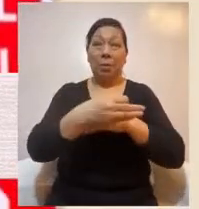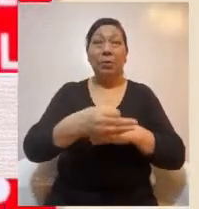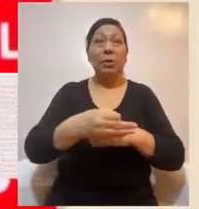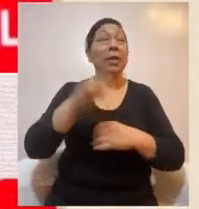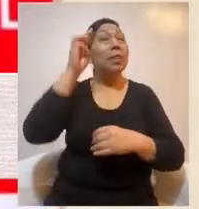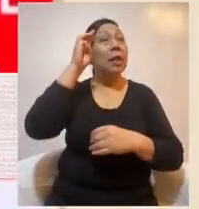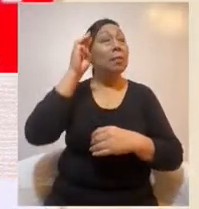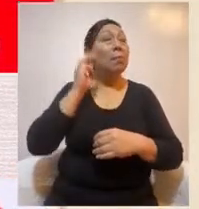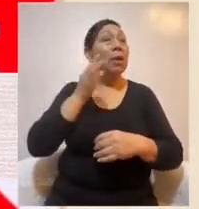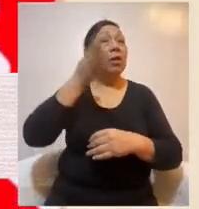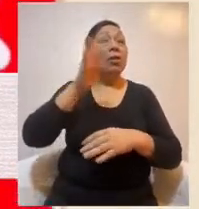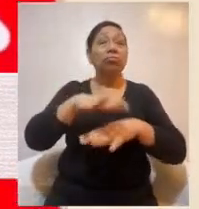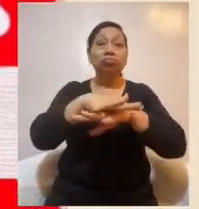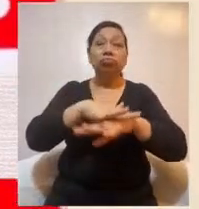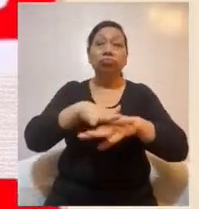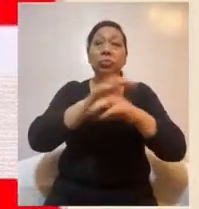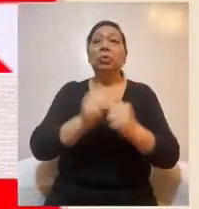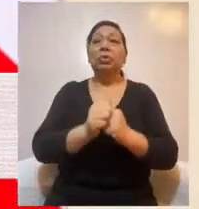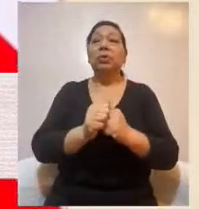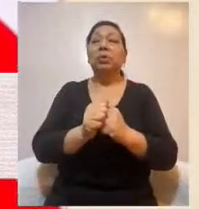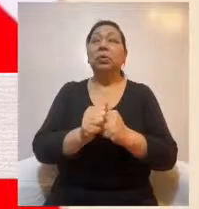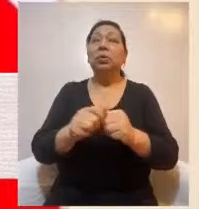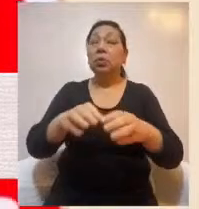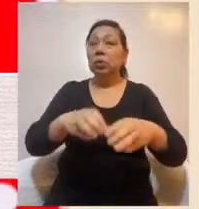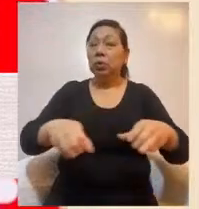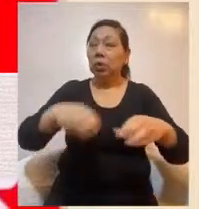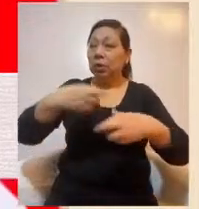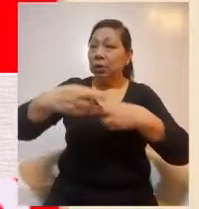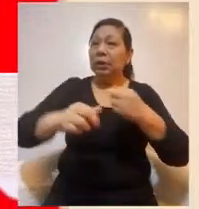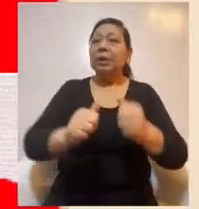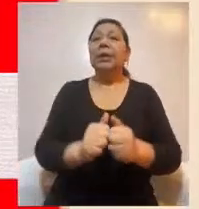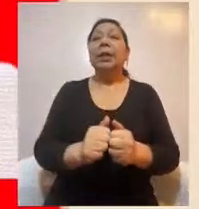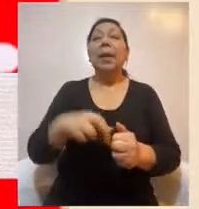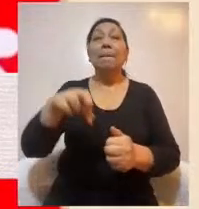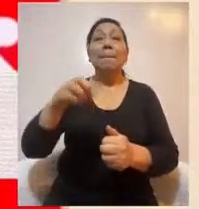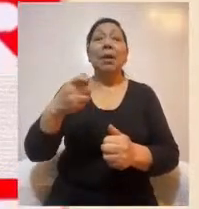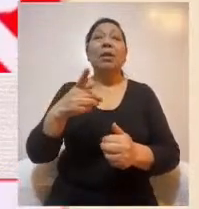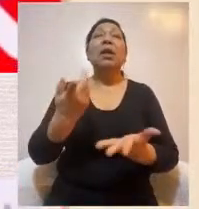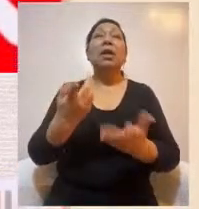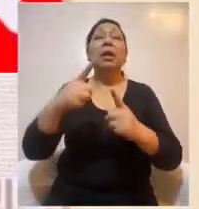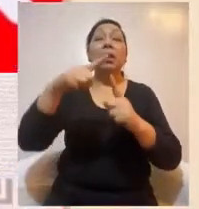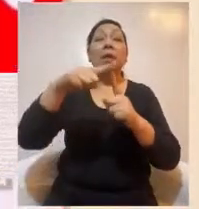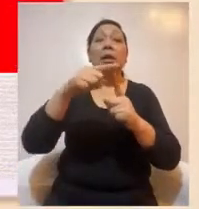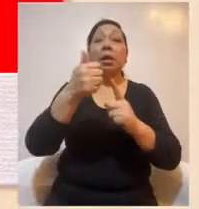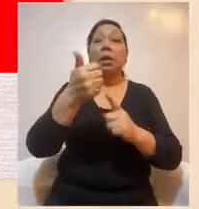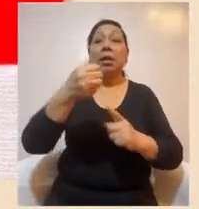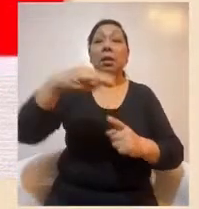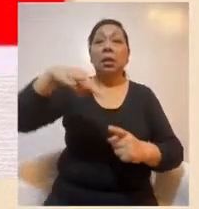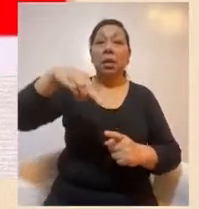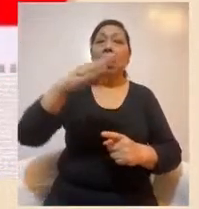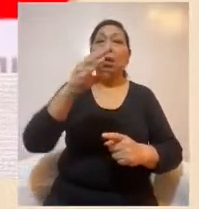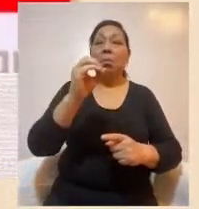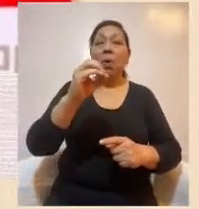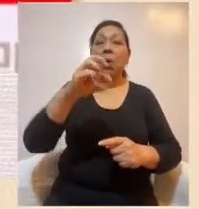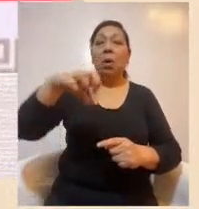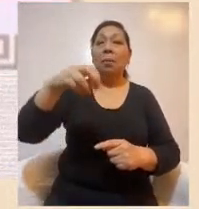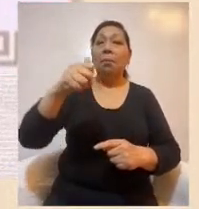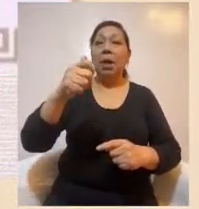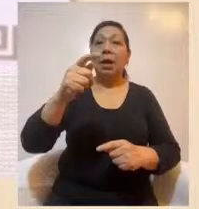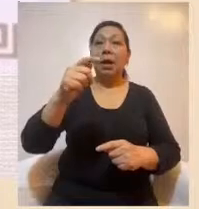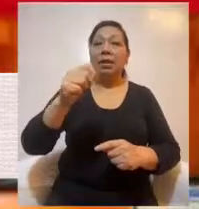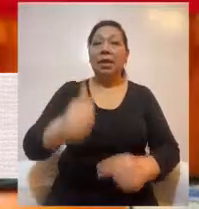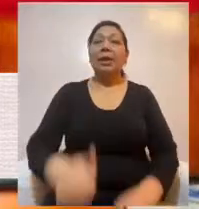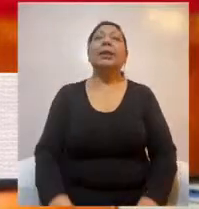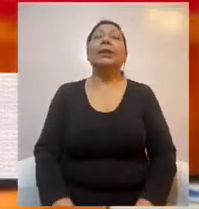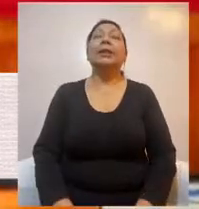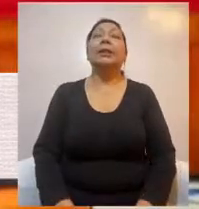Dios y también en contra de la administradora del módulo del nuevo Código Procesal Penal de Tambopata. ¿Qué había ocurrido en este